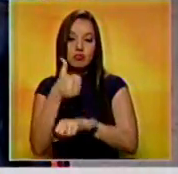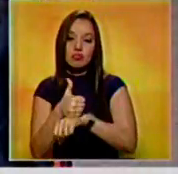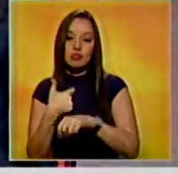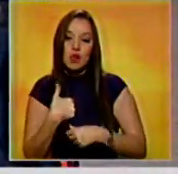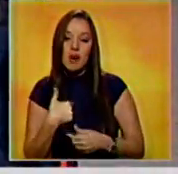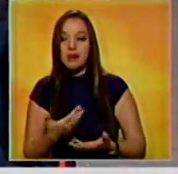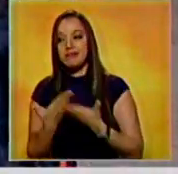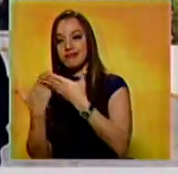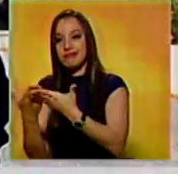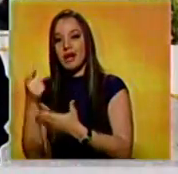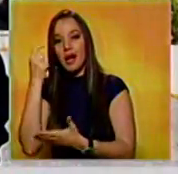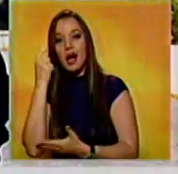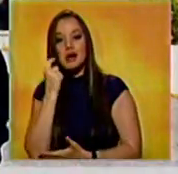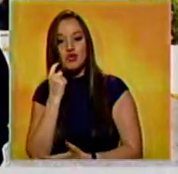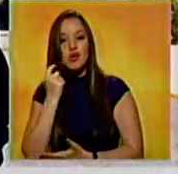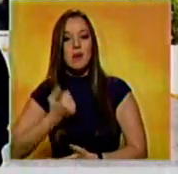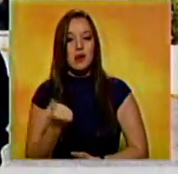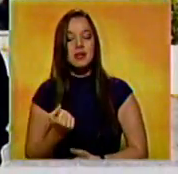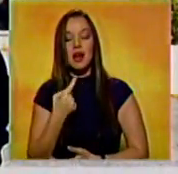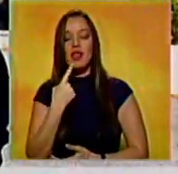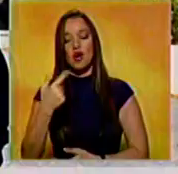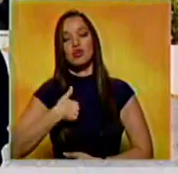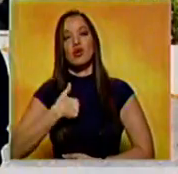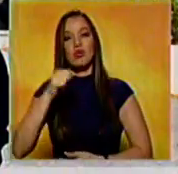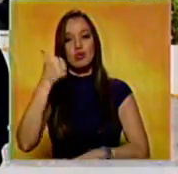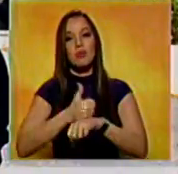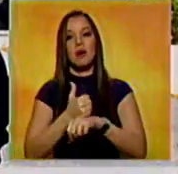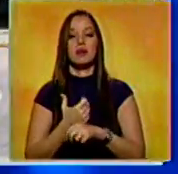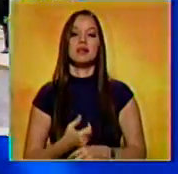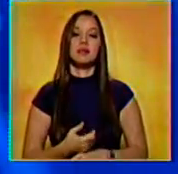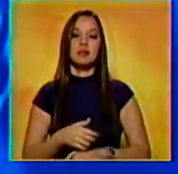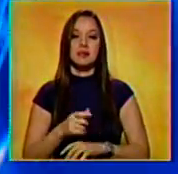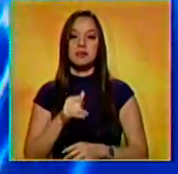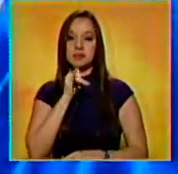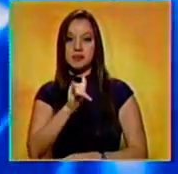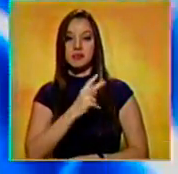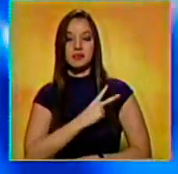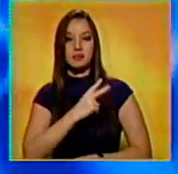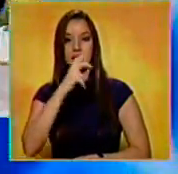del municipio Sucre. Es nuestro informe. Continúen con más de la emisión meridiana de su noticiero Venevisión.